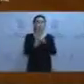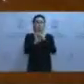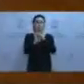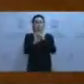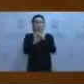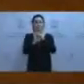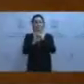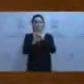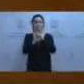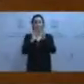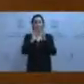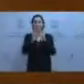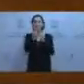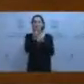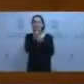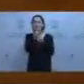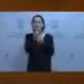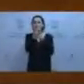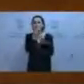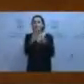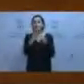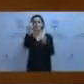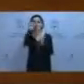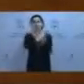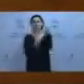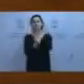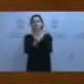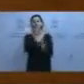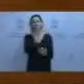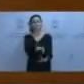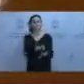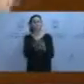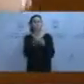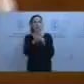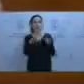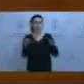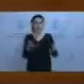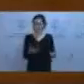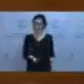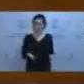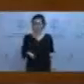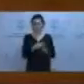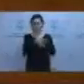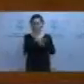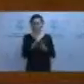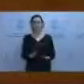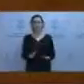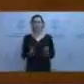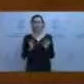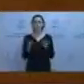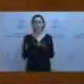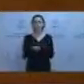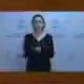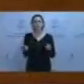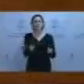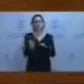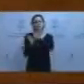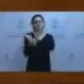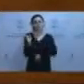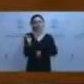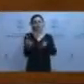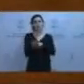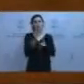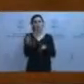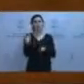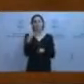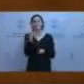la exigua información económica vinculada a este asunto. Debe de ser que para usted este papel, como también lo definió la semana